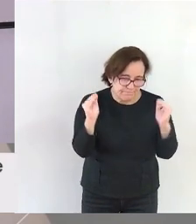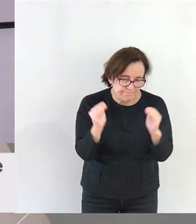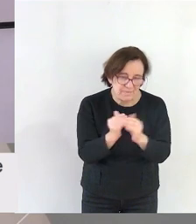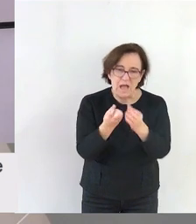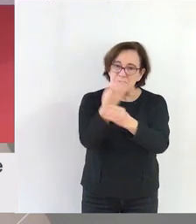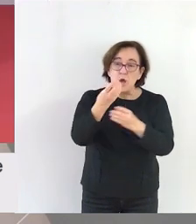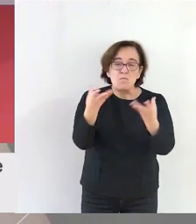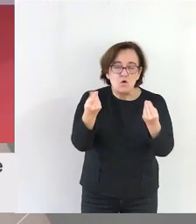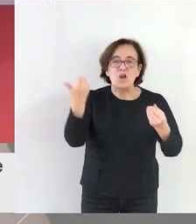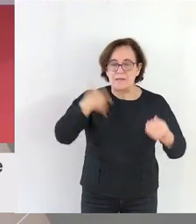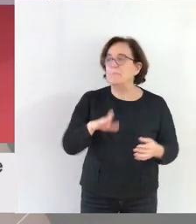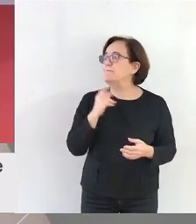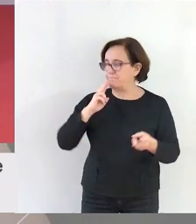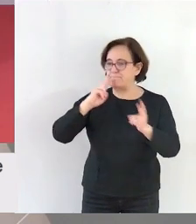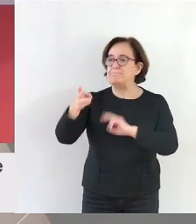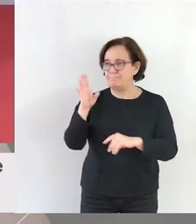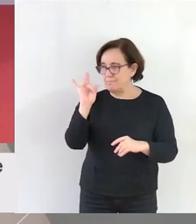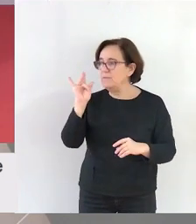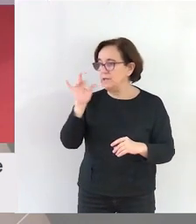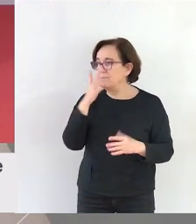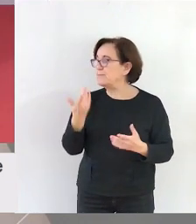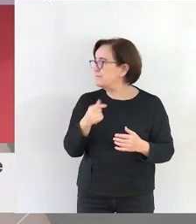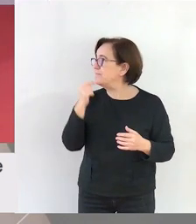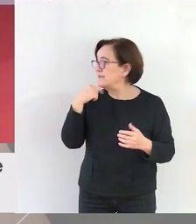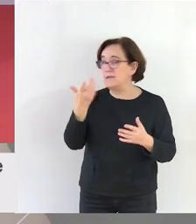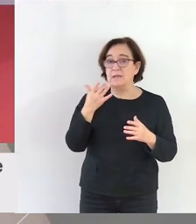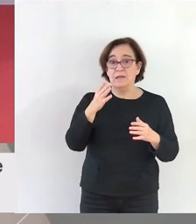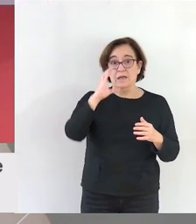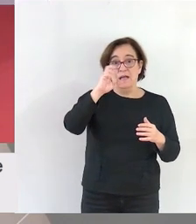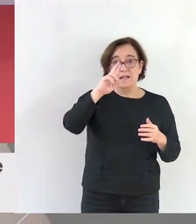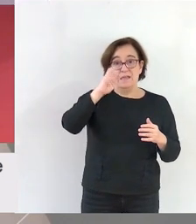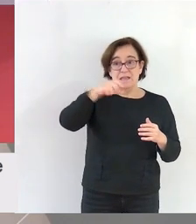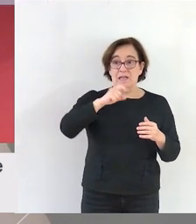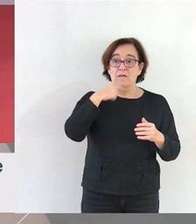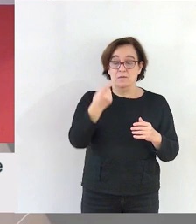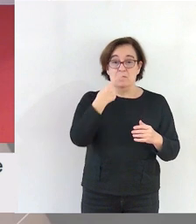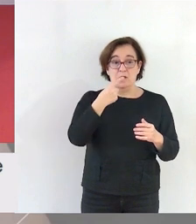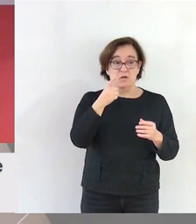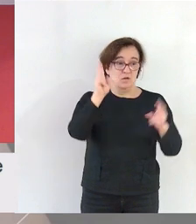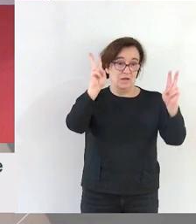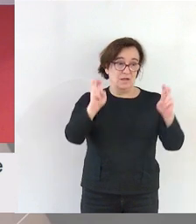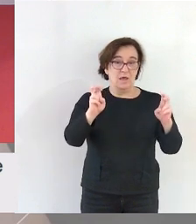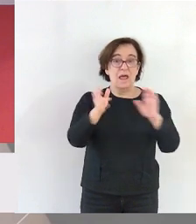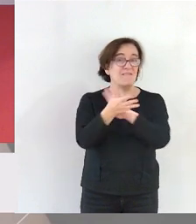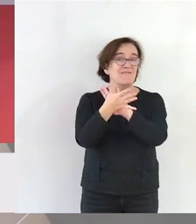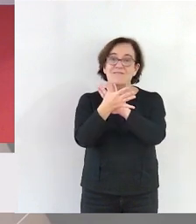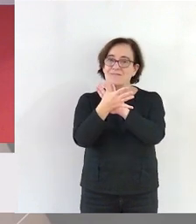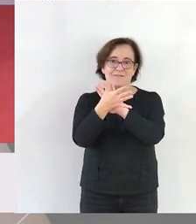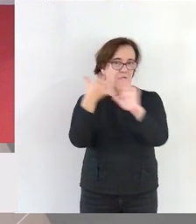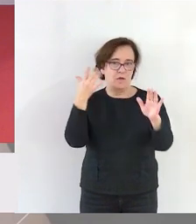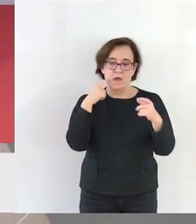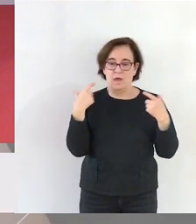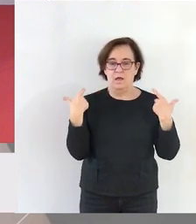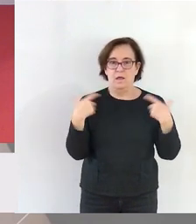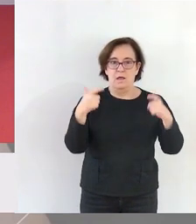ya si está claro que sabemos lo que tenemos que hacer Y como decía Cristina es un tema de de velocidad y de escala